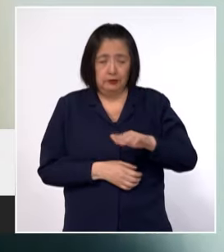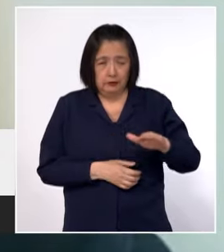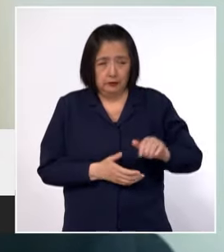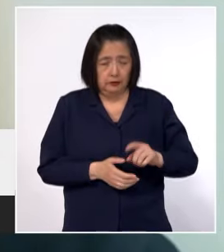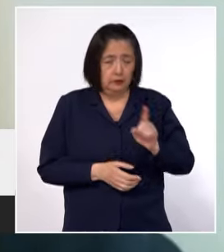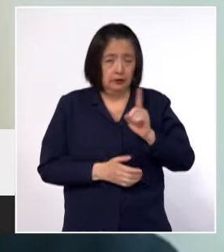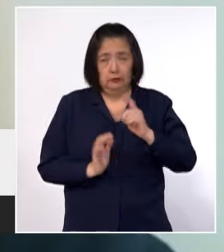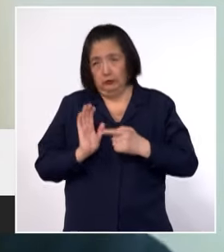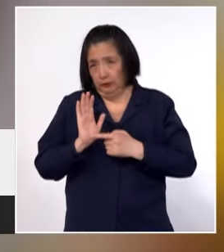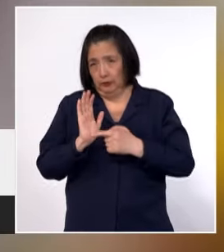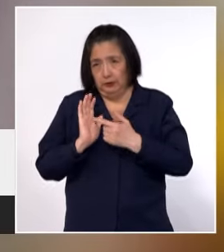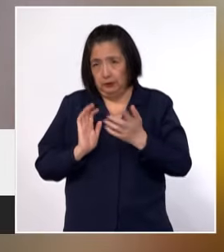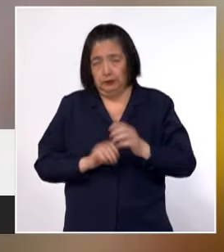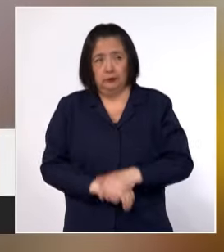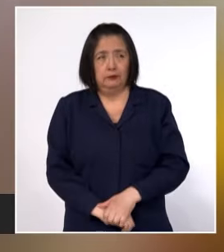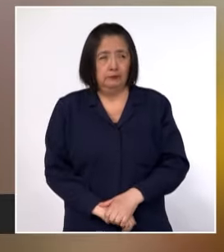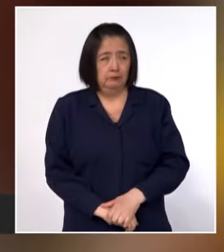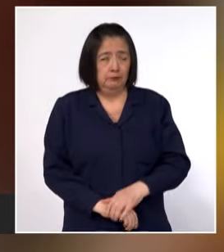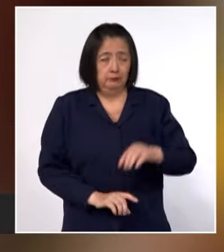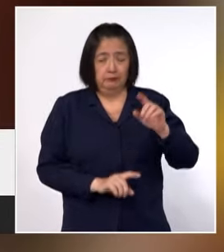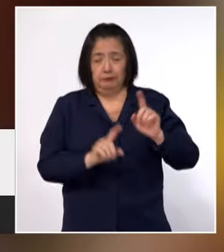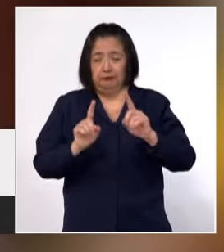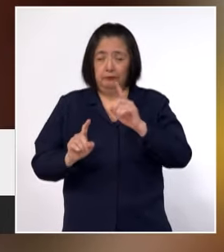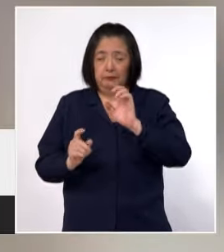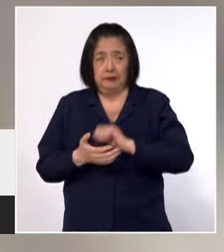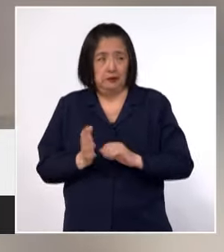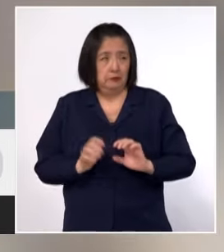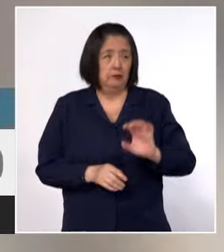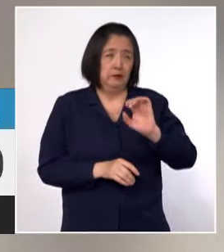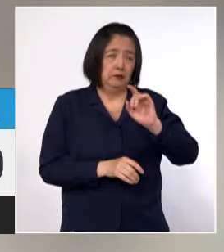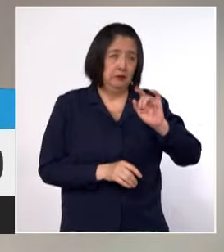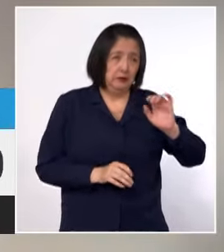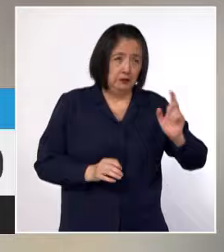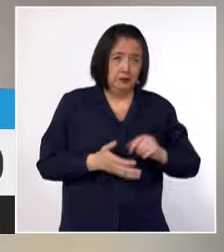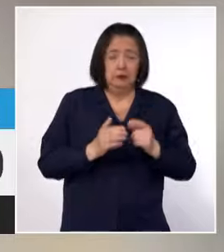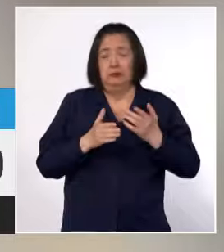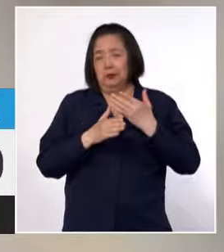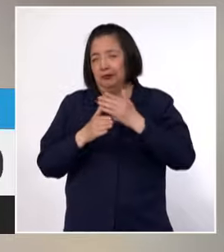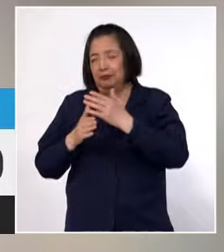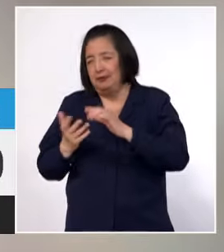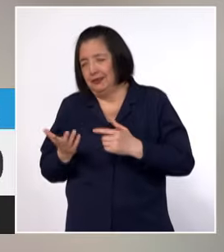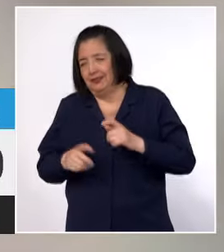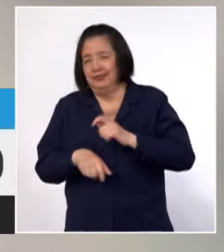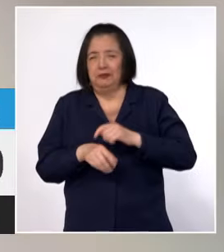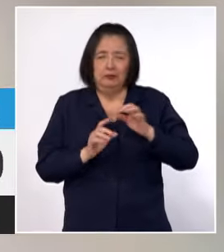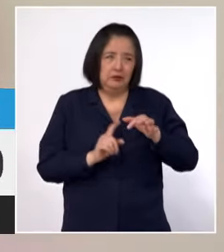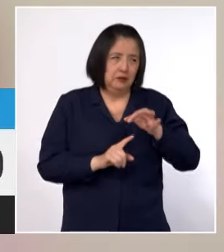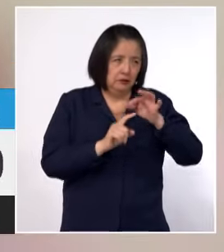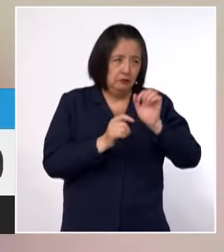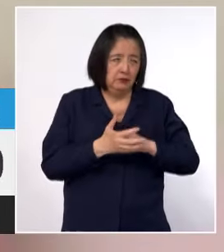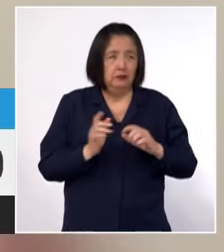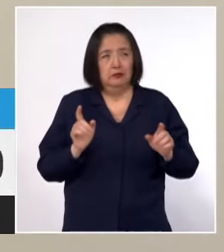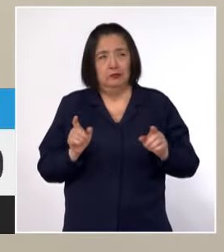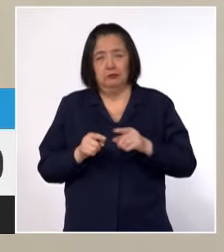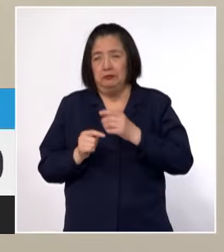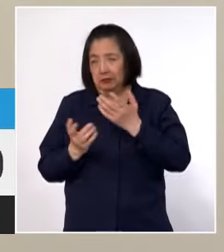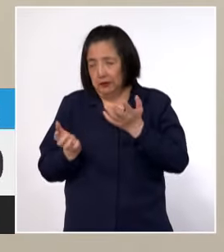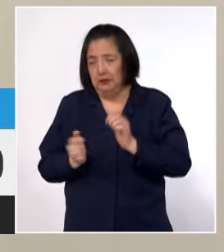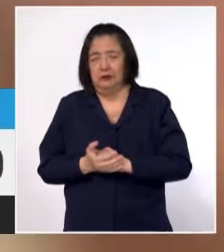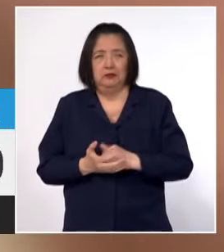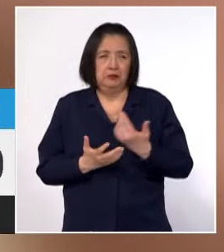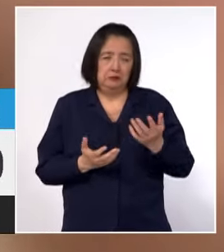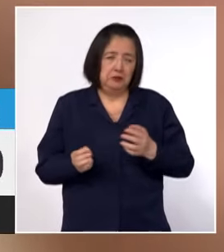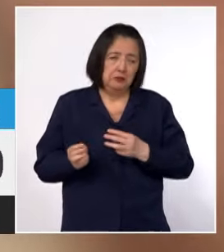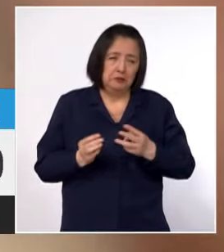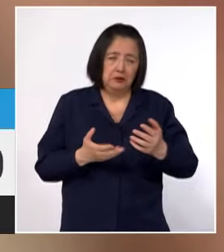no ser expuesto, ¿no? Para algunos, el sharenting no solo es una forma de compartir momentos especiales, sino que se ha convertido en